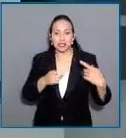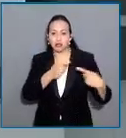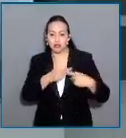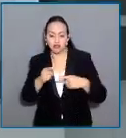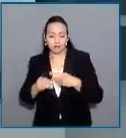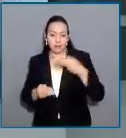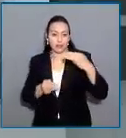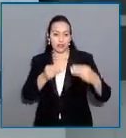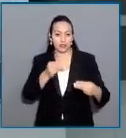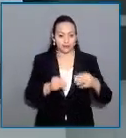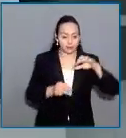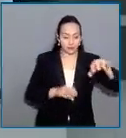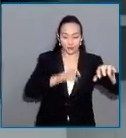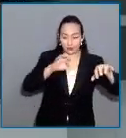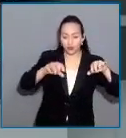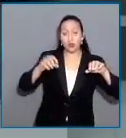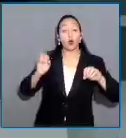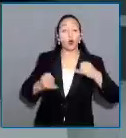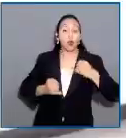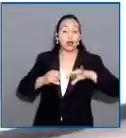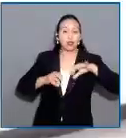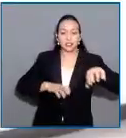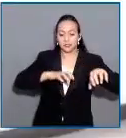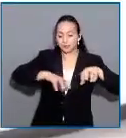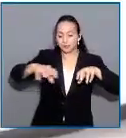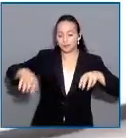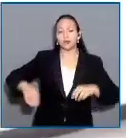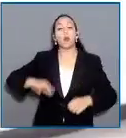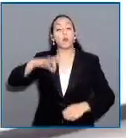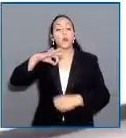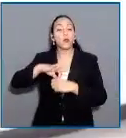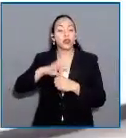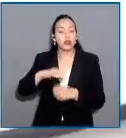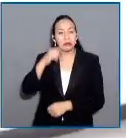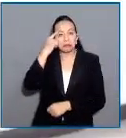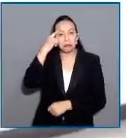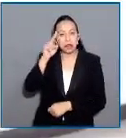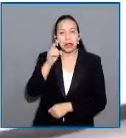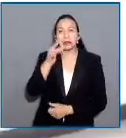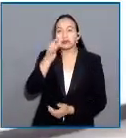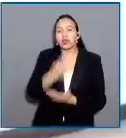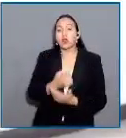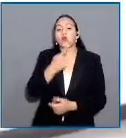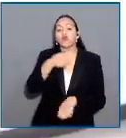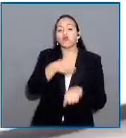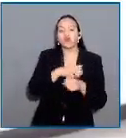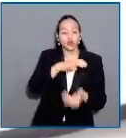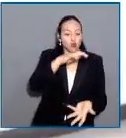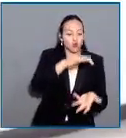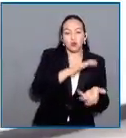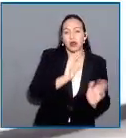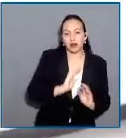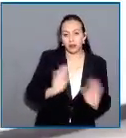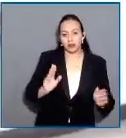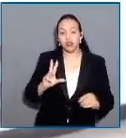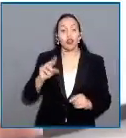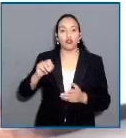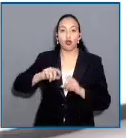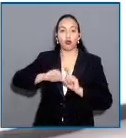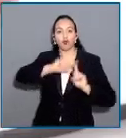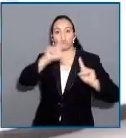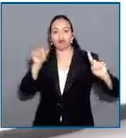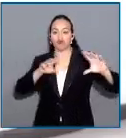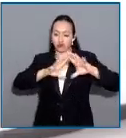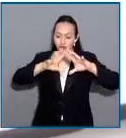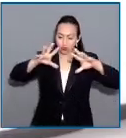por materia. Votarán también solamente por un número, es decir, no por todos los cargos. Por eso es que está atomizado el voto, es decir, un distrito vota